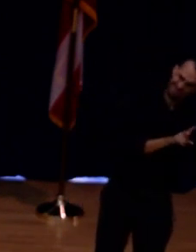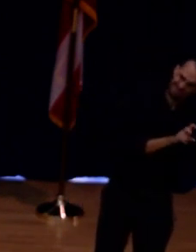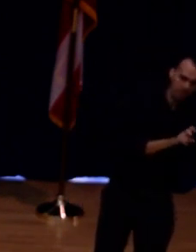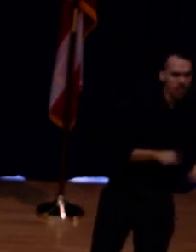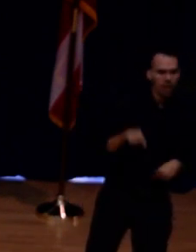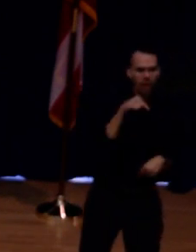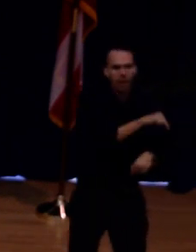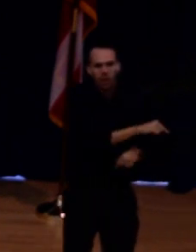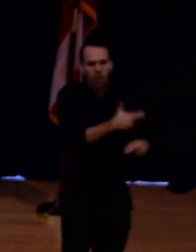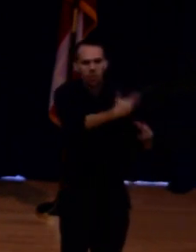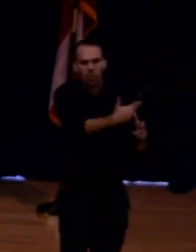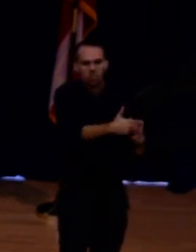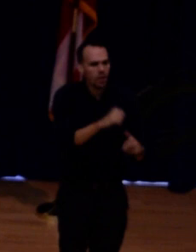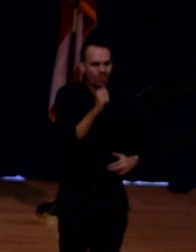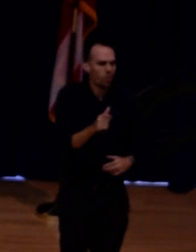nombre que realmente